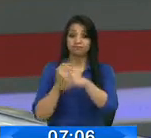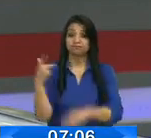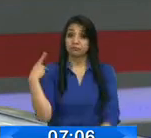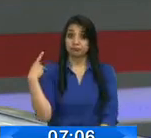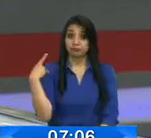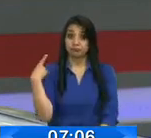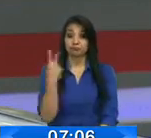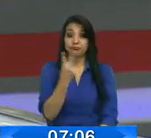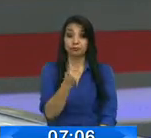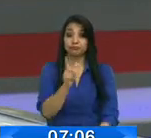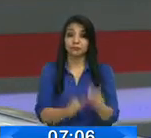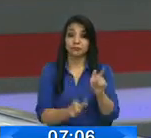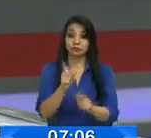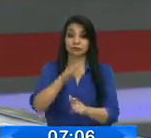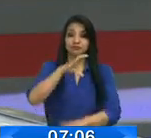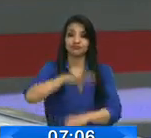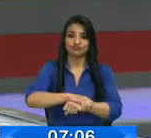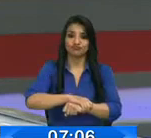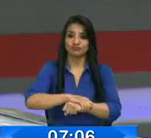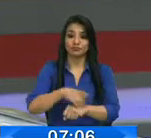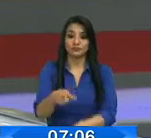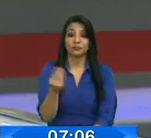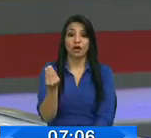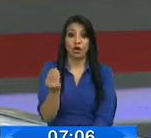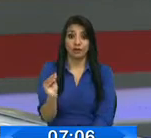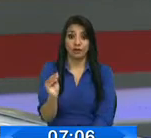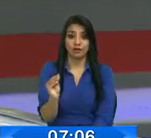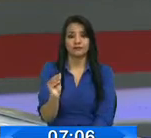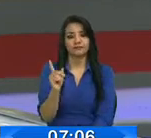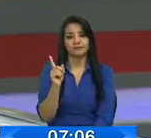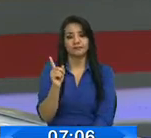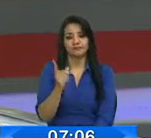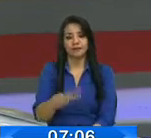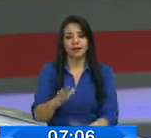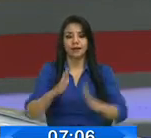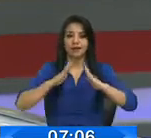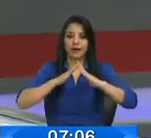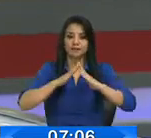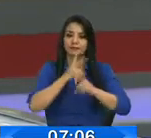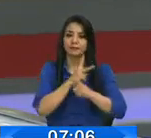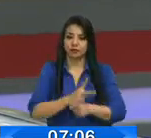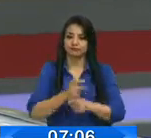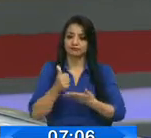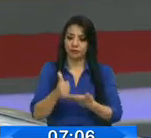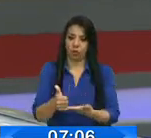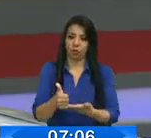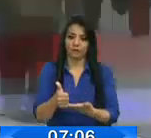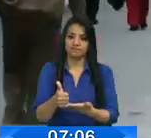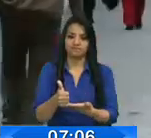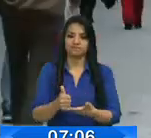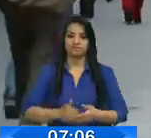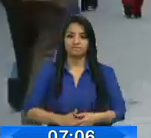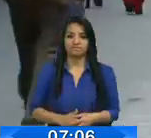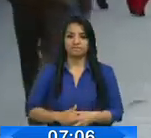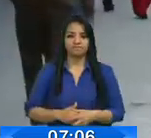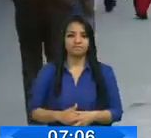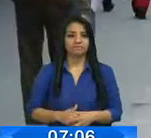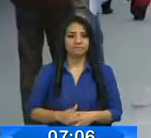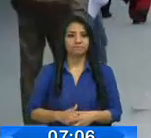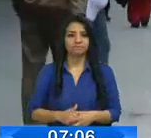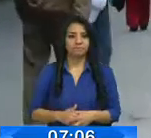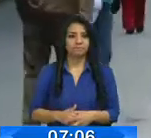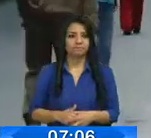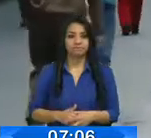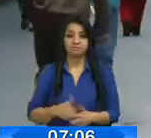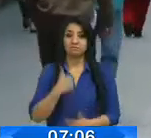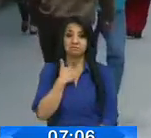Dos personas fueron detenidas. El adolescente recibirá ayuda de una casa de acogida. Le contamos. En ocasiones las